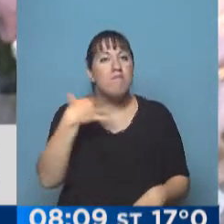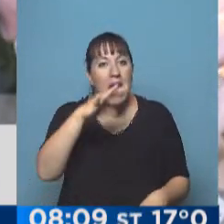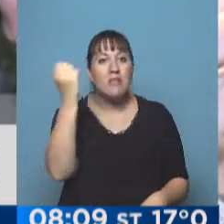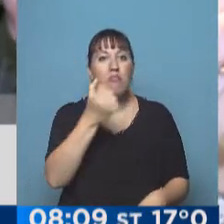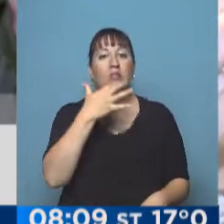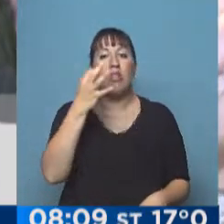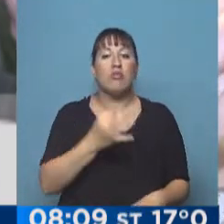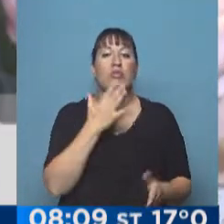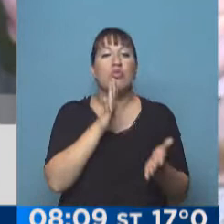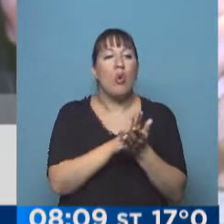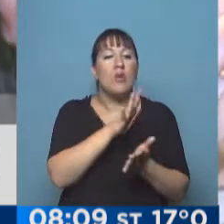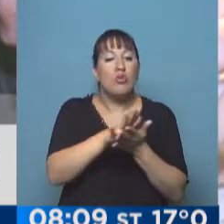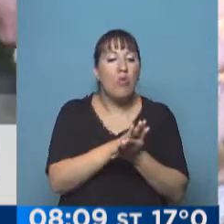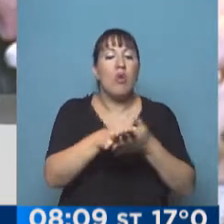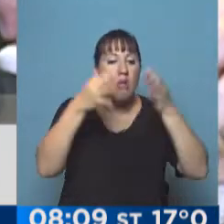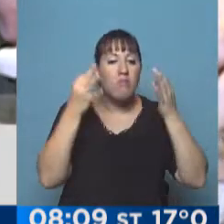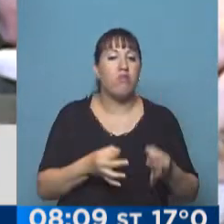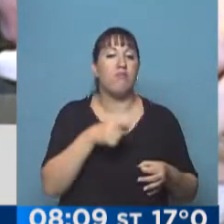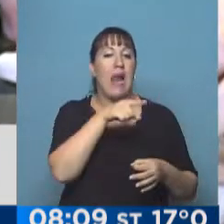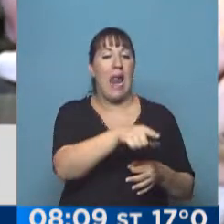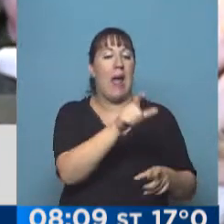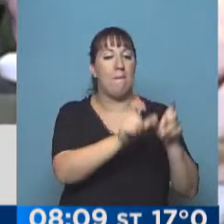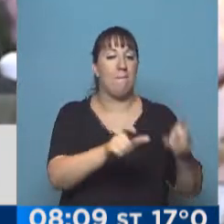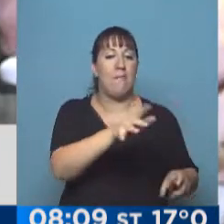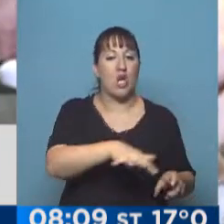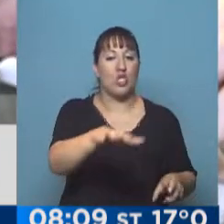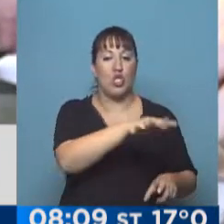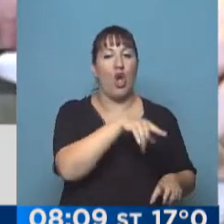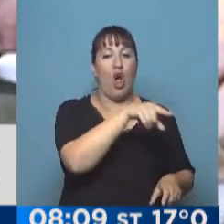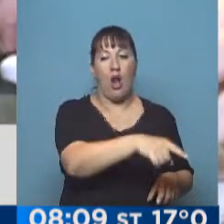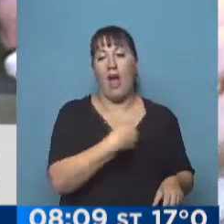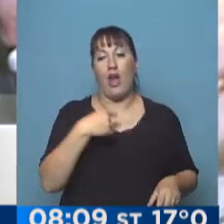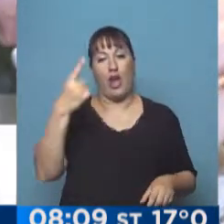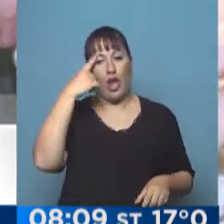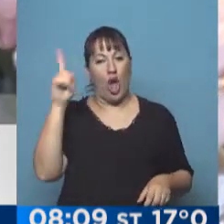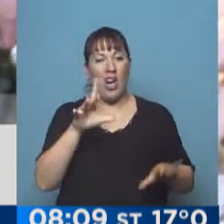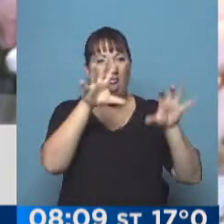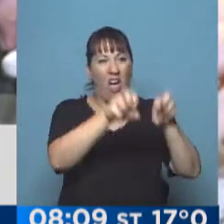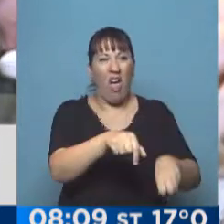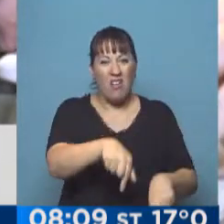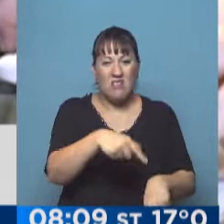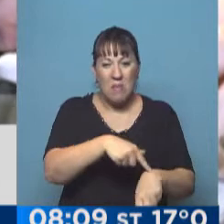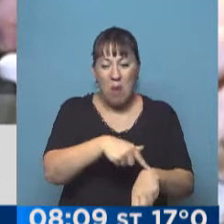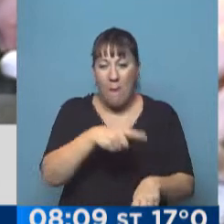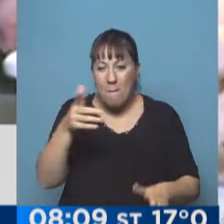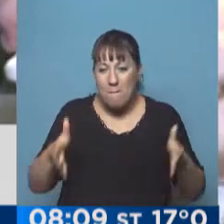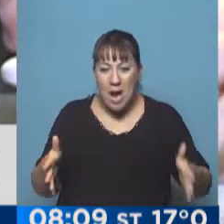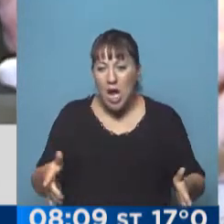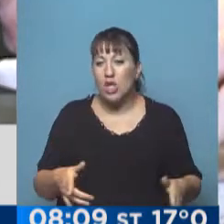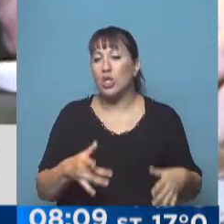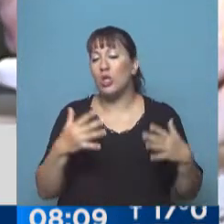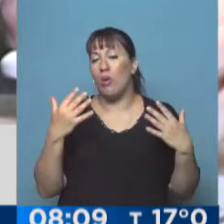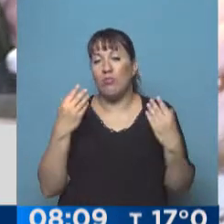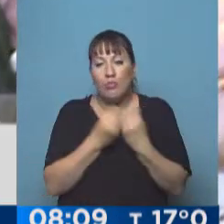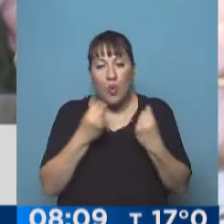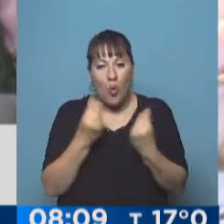respecto de soluciones concretas para esa parte de la sociedad no creo que sea bueno un asentamiento esta altura del partido donde ha habido cientos